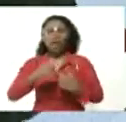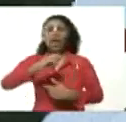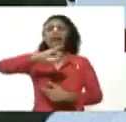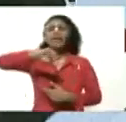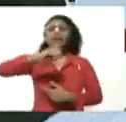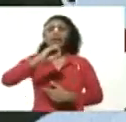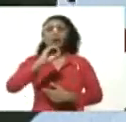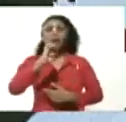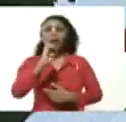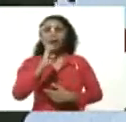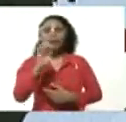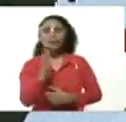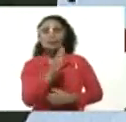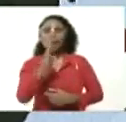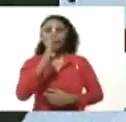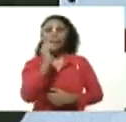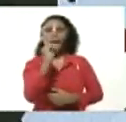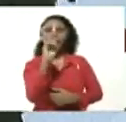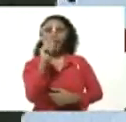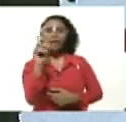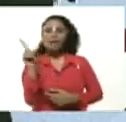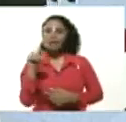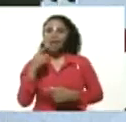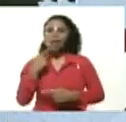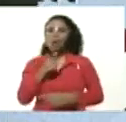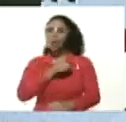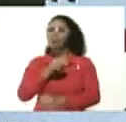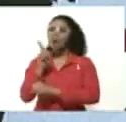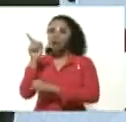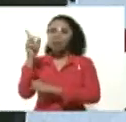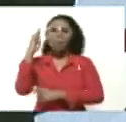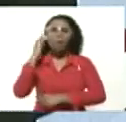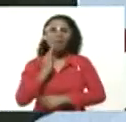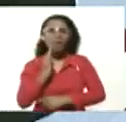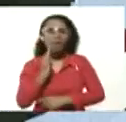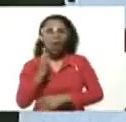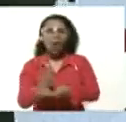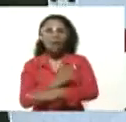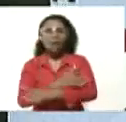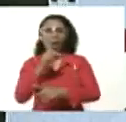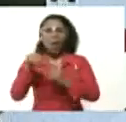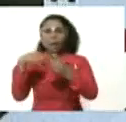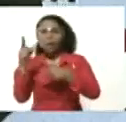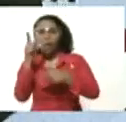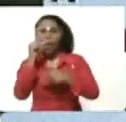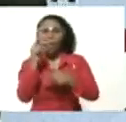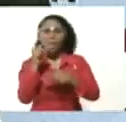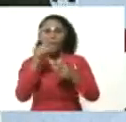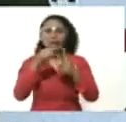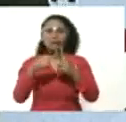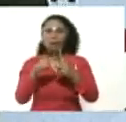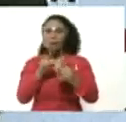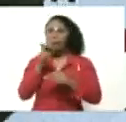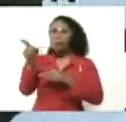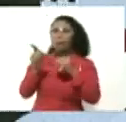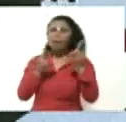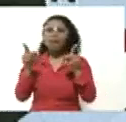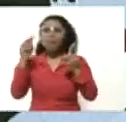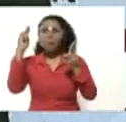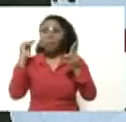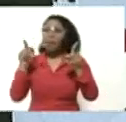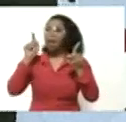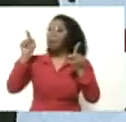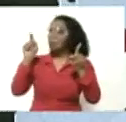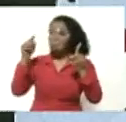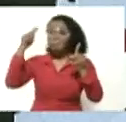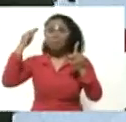A Joe Biden. Trump lo acusó de bolivariano. Andrés Manuel López Obrador, el PRI y el PAN lo acusaron de bolivariano.